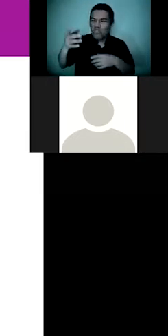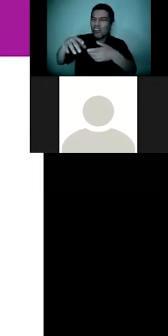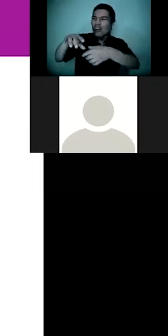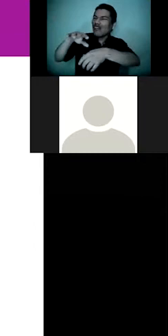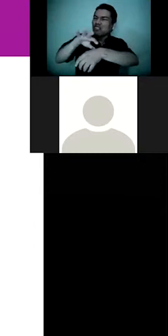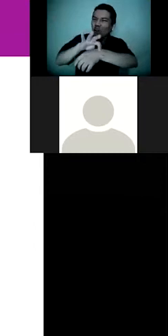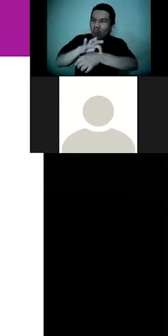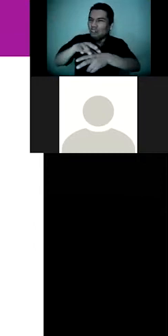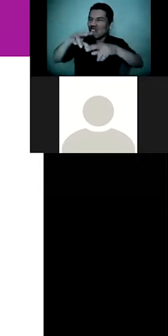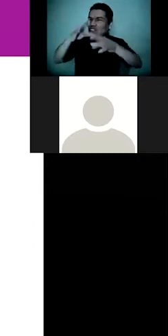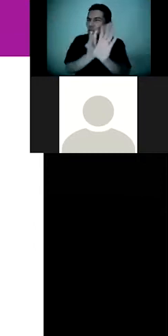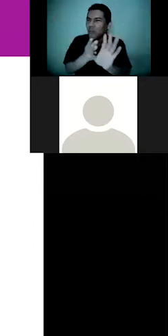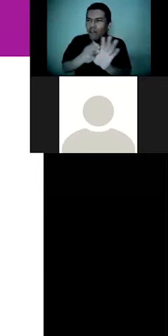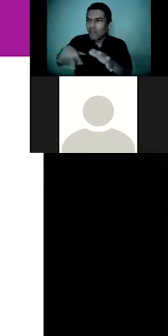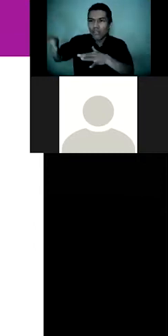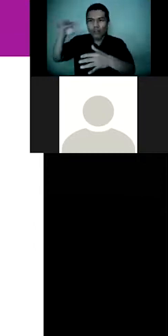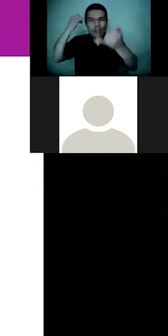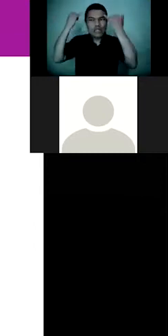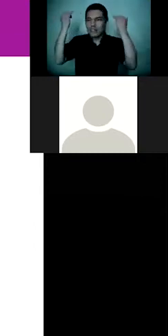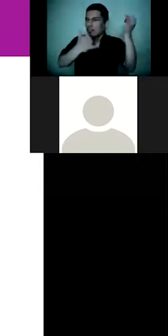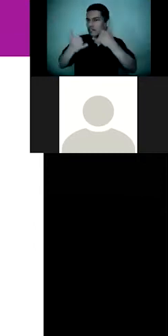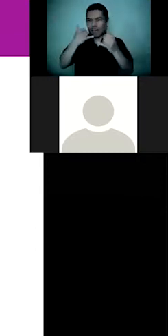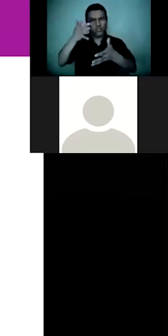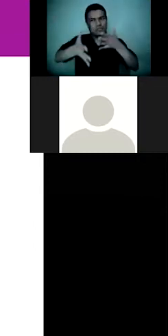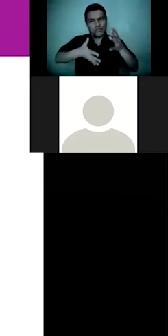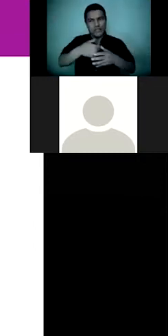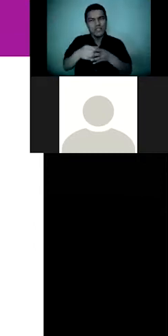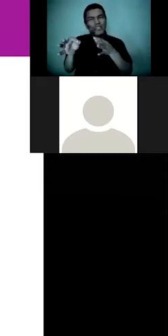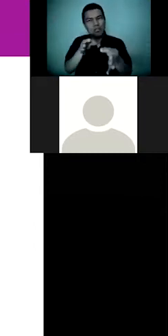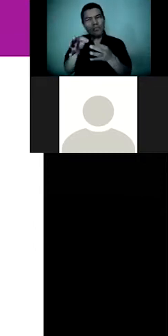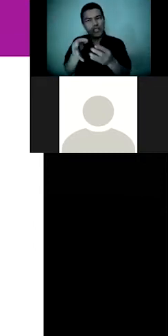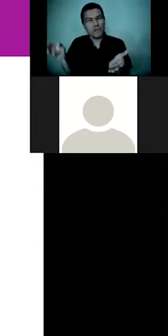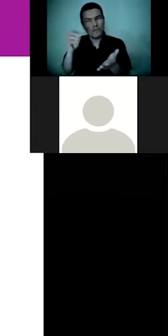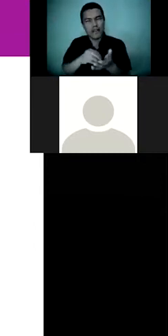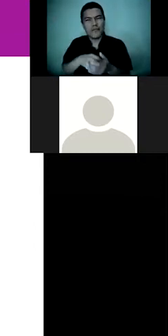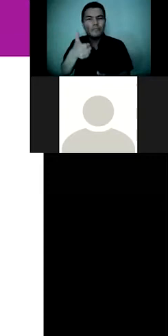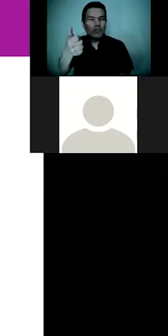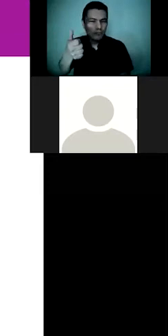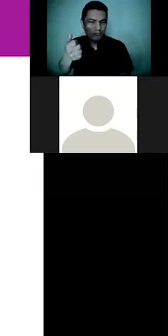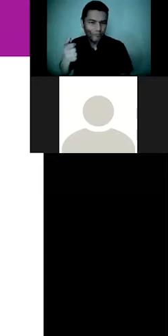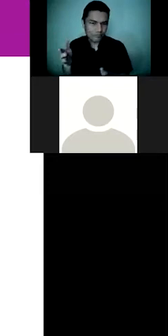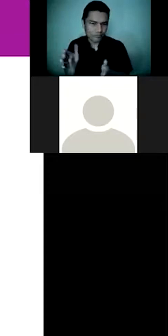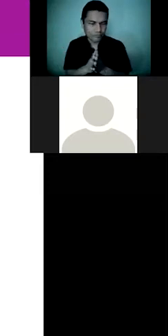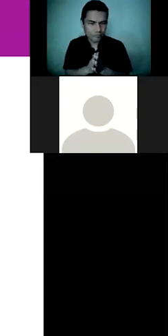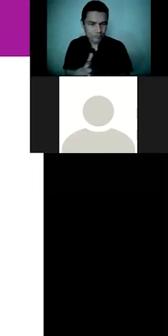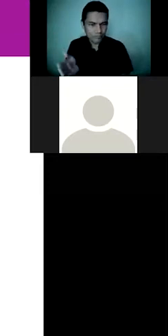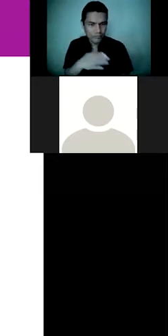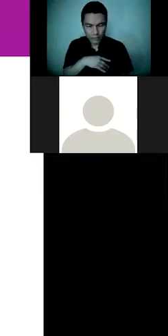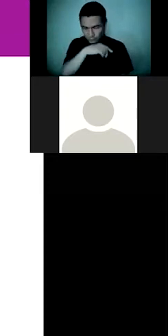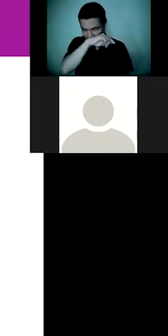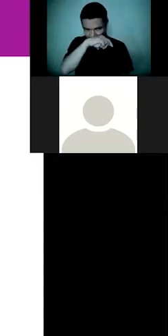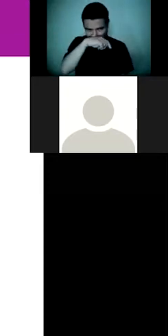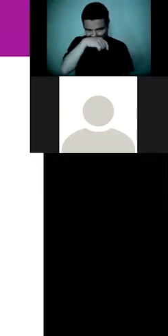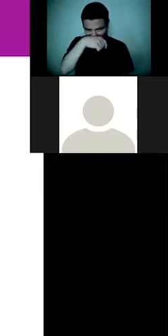mamás, los doctores, los psicólogos no conocen, entonces tienen cosas equivocadas que vamos